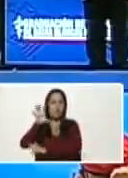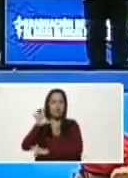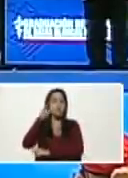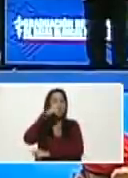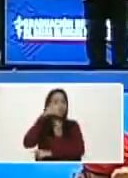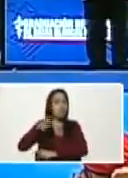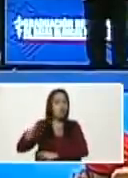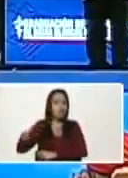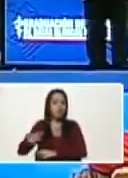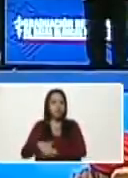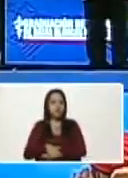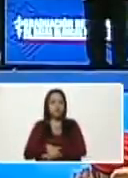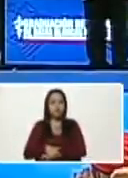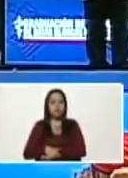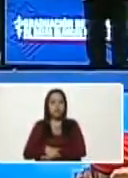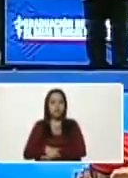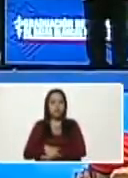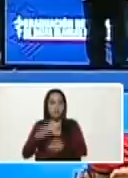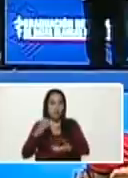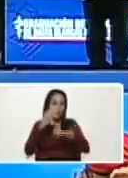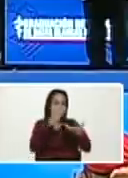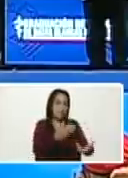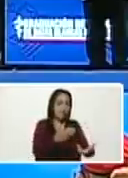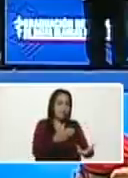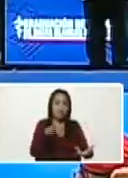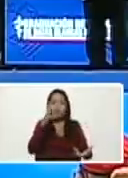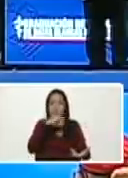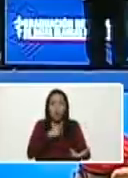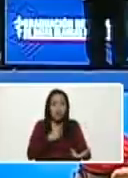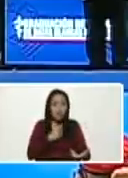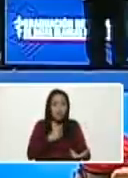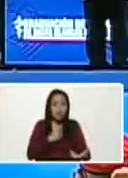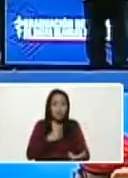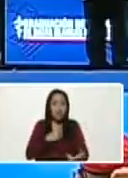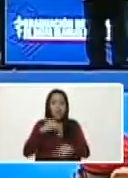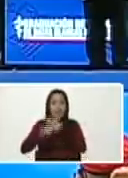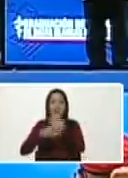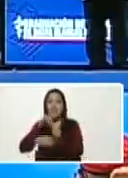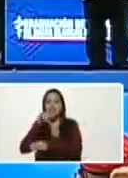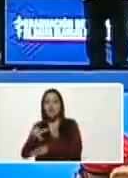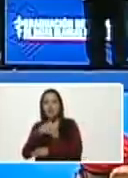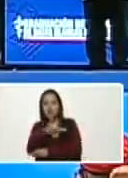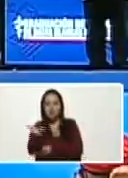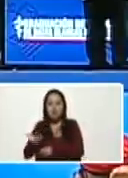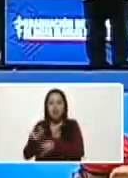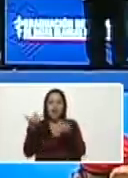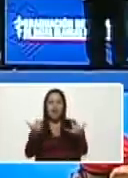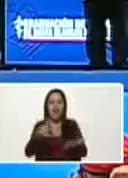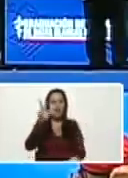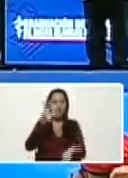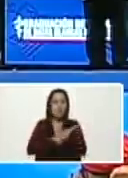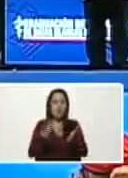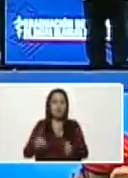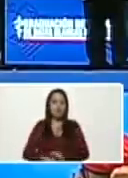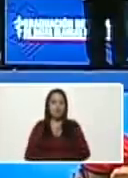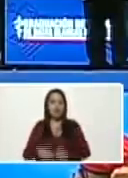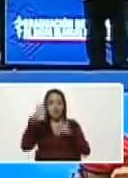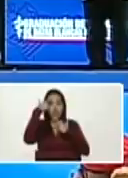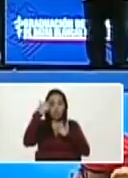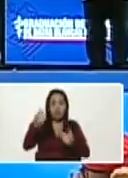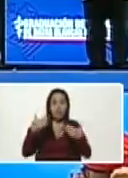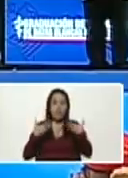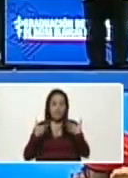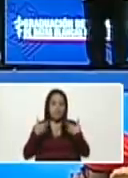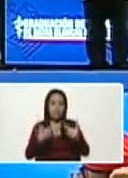pueblo se los premien. Si no, que se los reclamen. Quedan ustedes investidos como profesionales de la